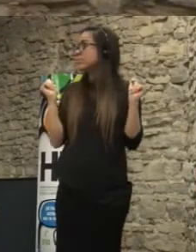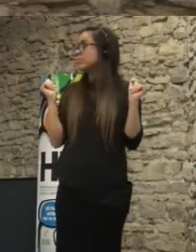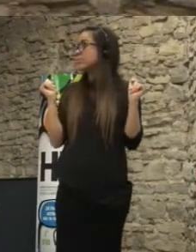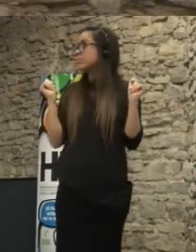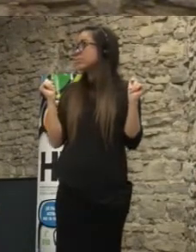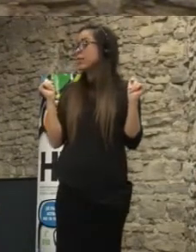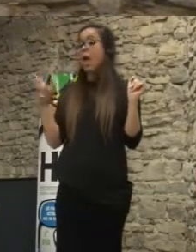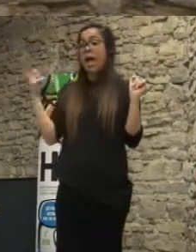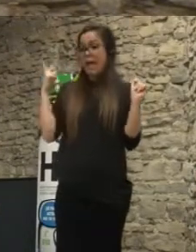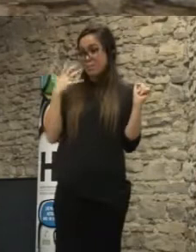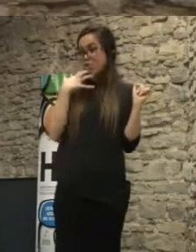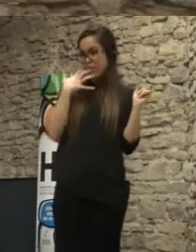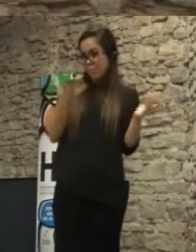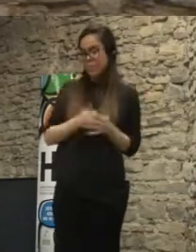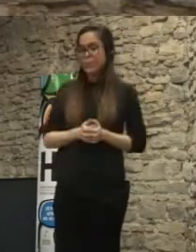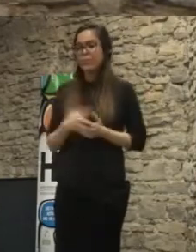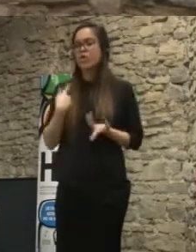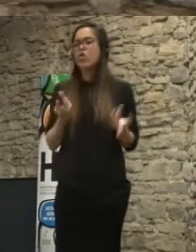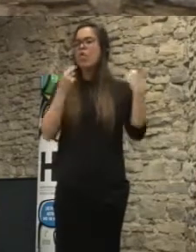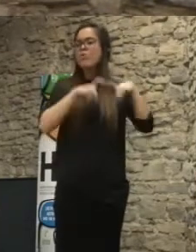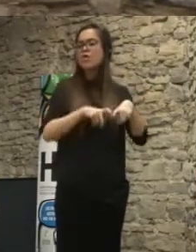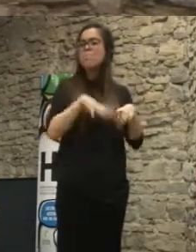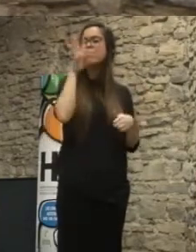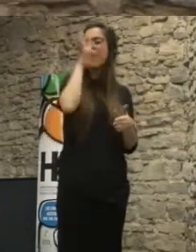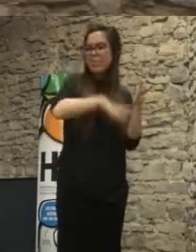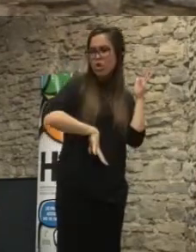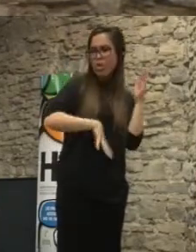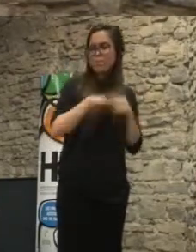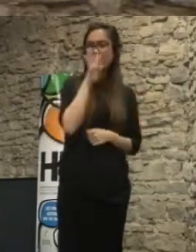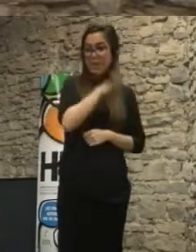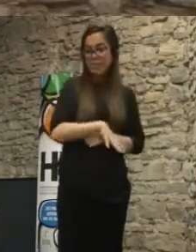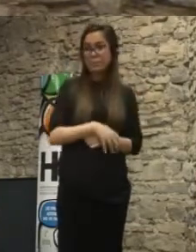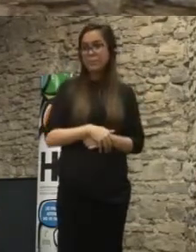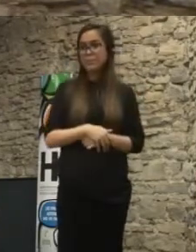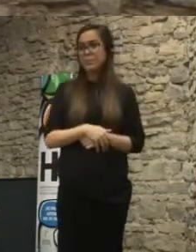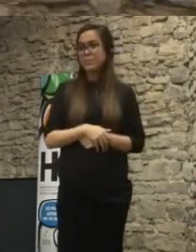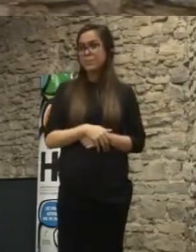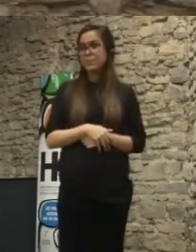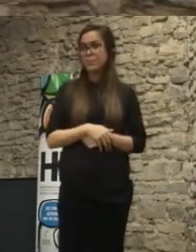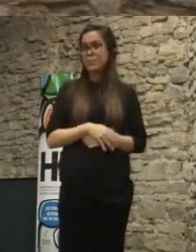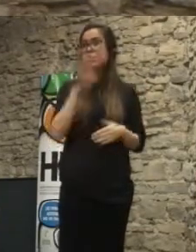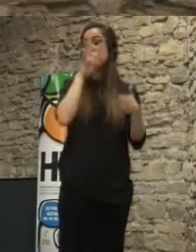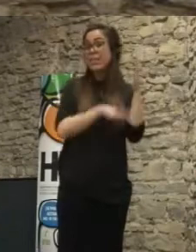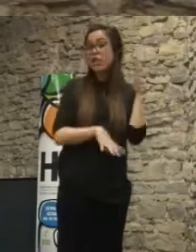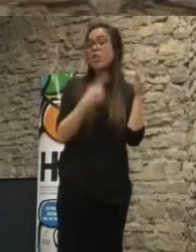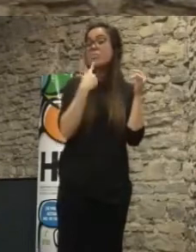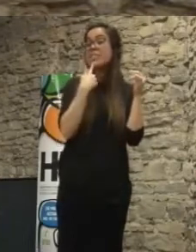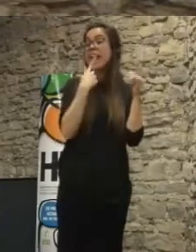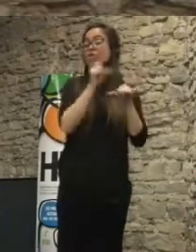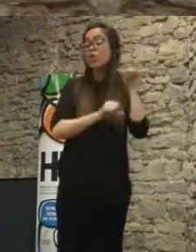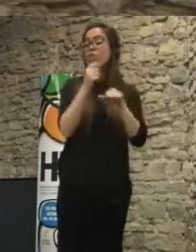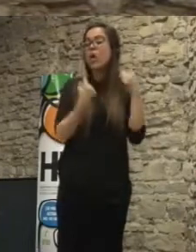algunos elementos. Ayer, por ejemplo, estaba en una reunión en Barcelona que me decían que hay algunas asociaciones que